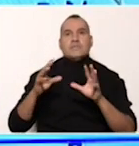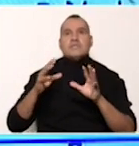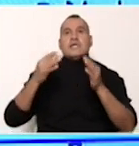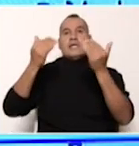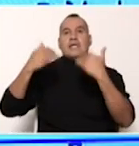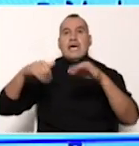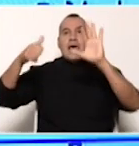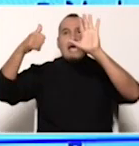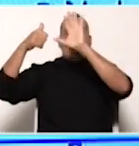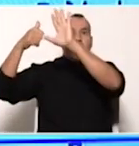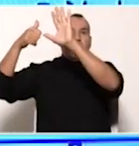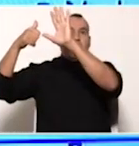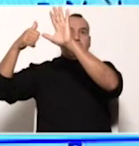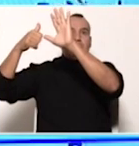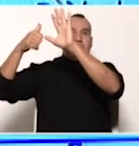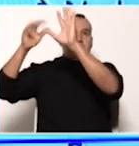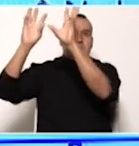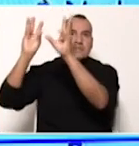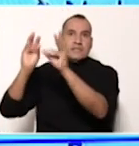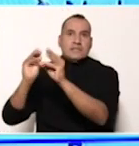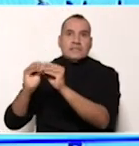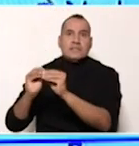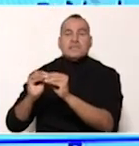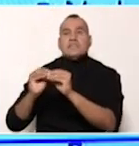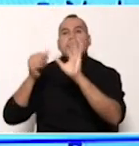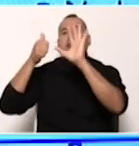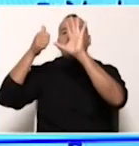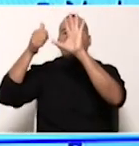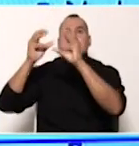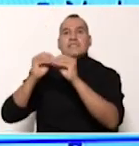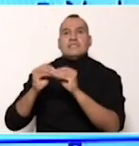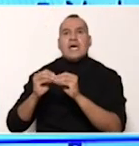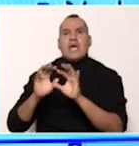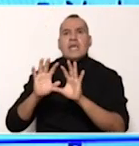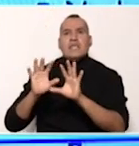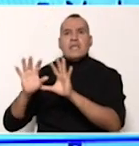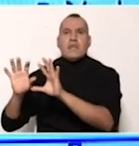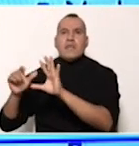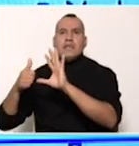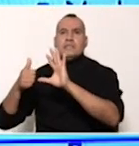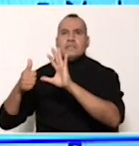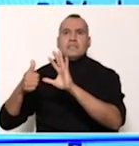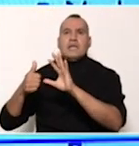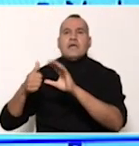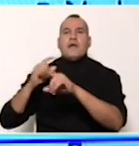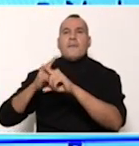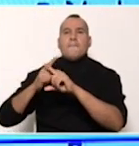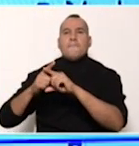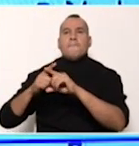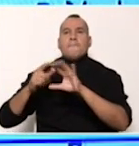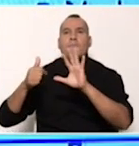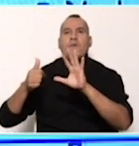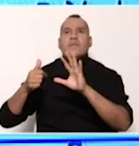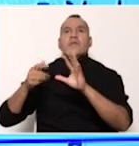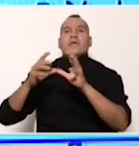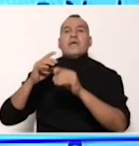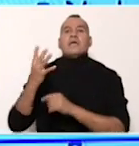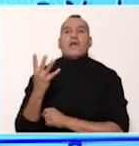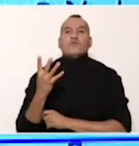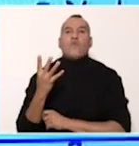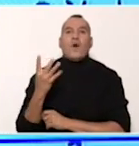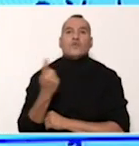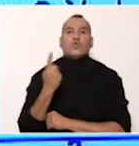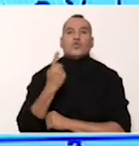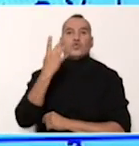Más 6, que multiplica a 10 por ser las 6 decenas, más 4 unidades. Teniendo eso